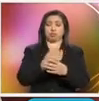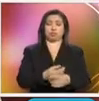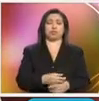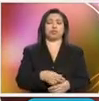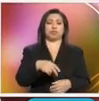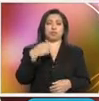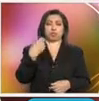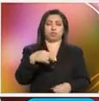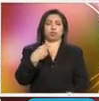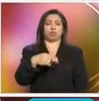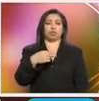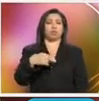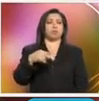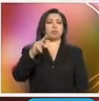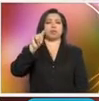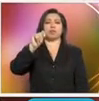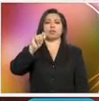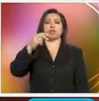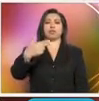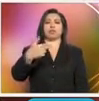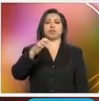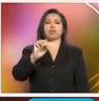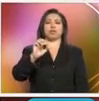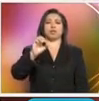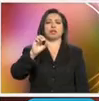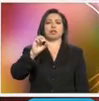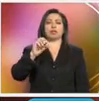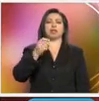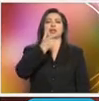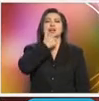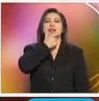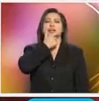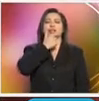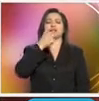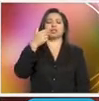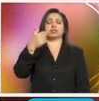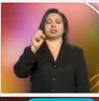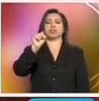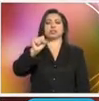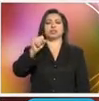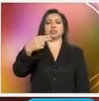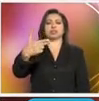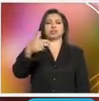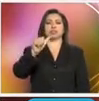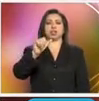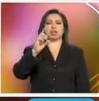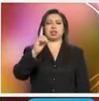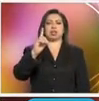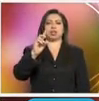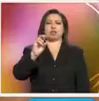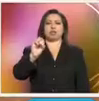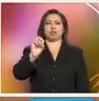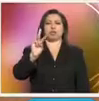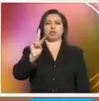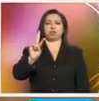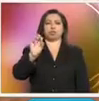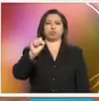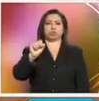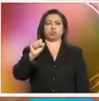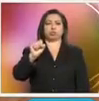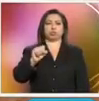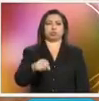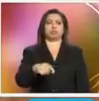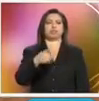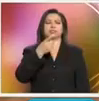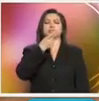se llama la película en inglés. ¿Es de suspenso? Miedo profundo, es más como suspenso, acción, sí. Y la historia es